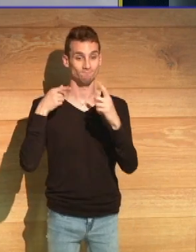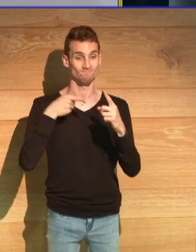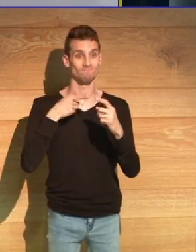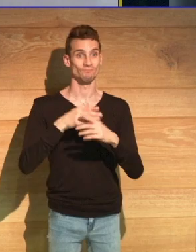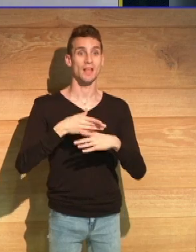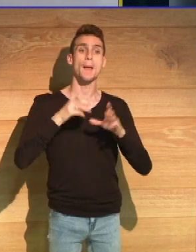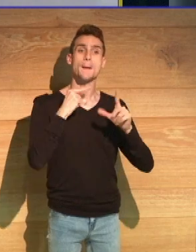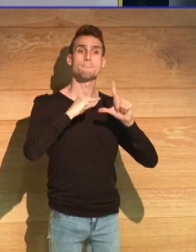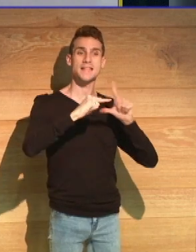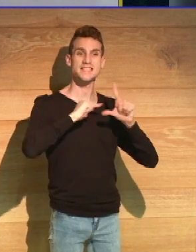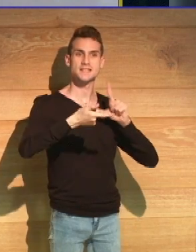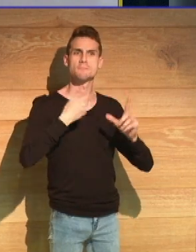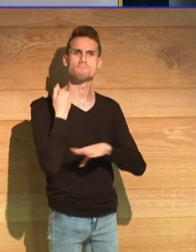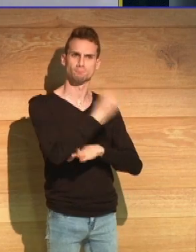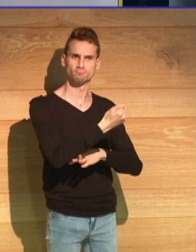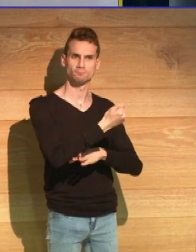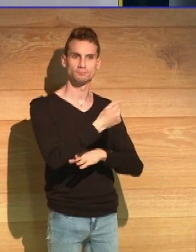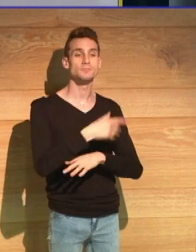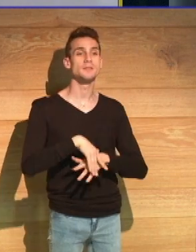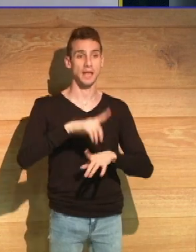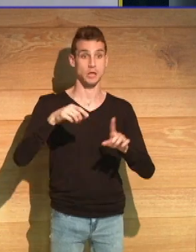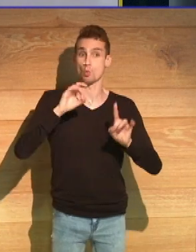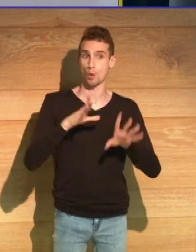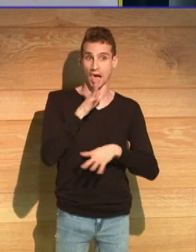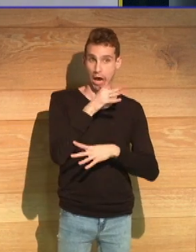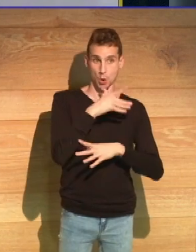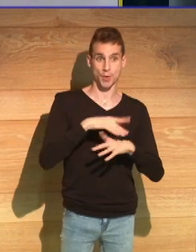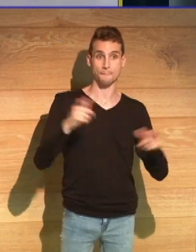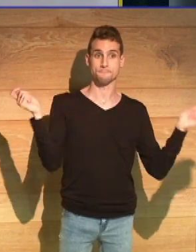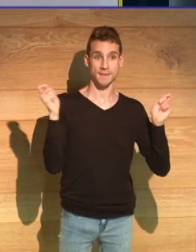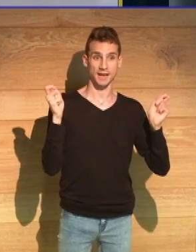estos mensajes y que digan, igual que ahora con la emergencia climática,